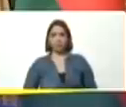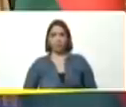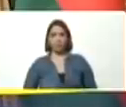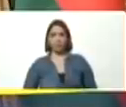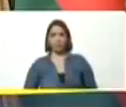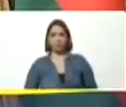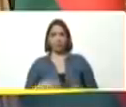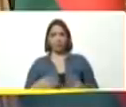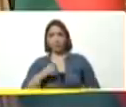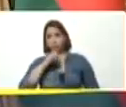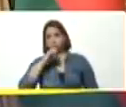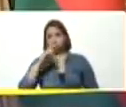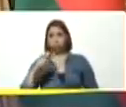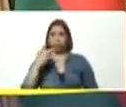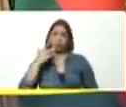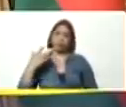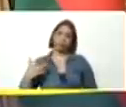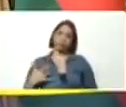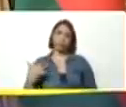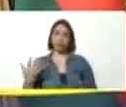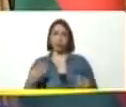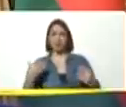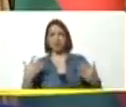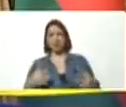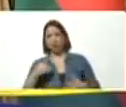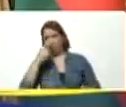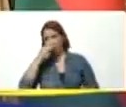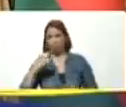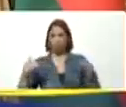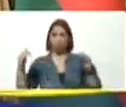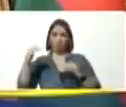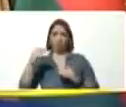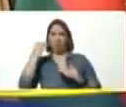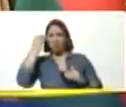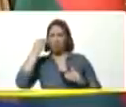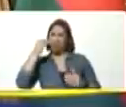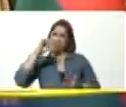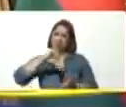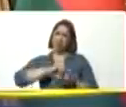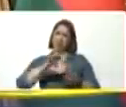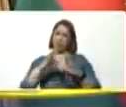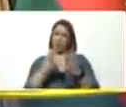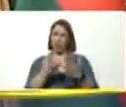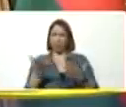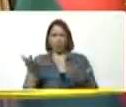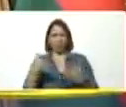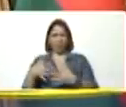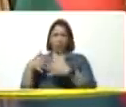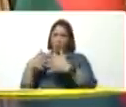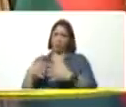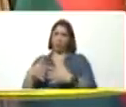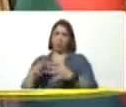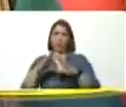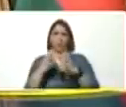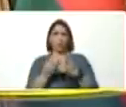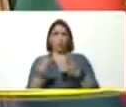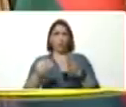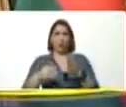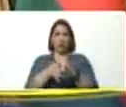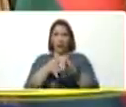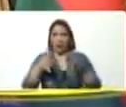Puro egocentrismo, pura arrogancia, pura prepotencia. Se cree en el centro del mundo, y el mundo es mucho más grande que